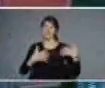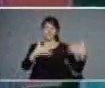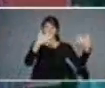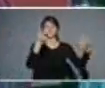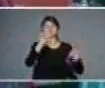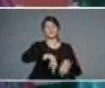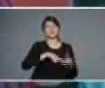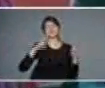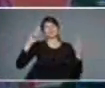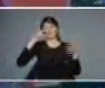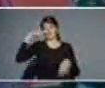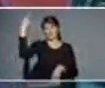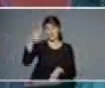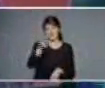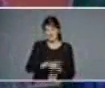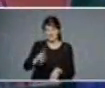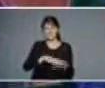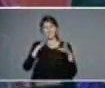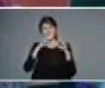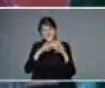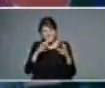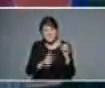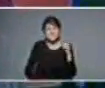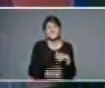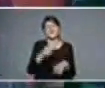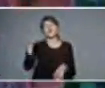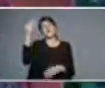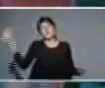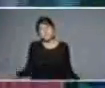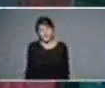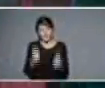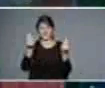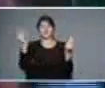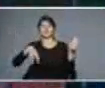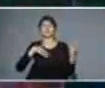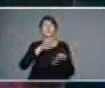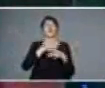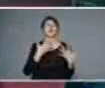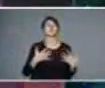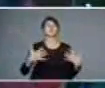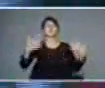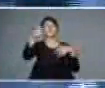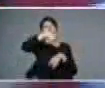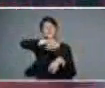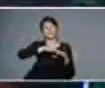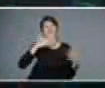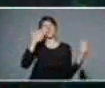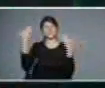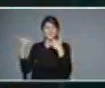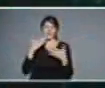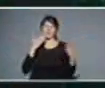Esperemos estar aquí el próximo año Con más ganas mejor y bueno para ustedes nuestra despedida Muchas